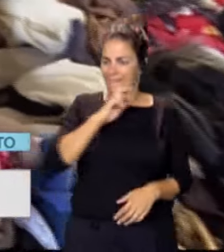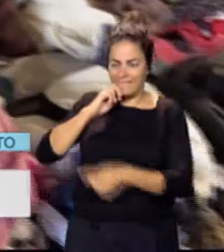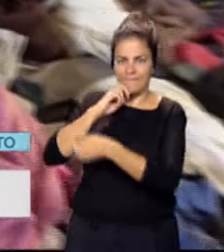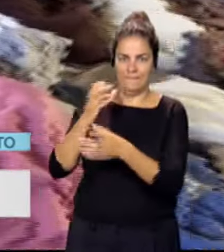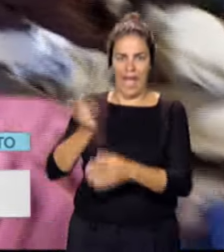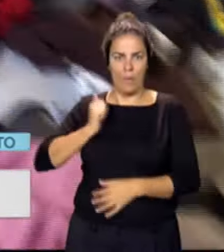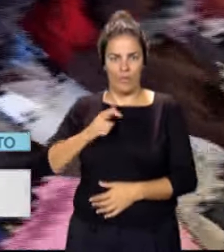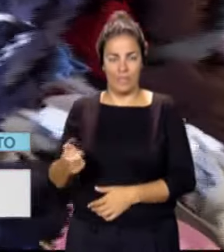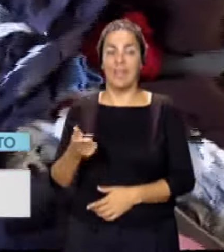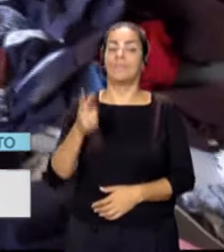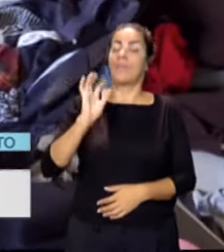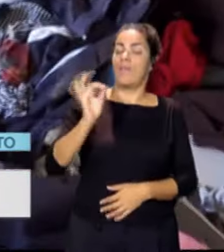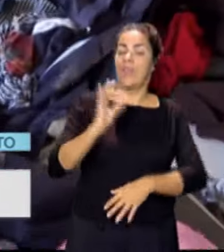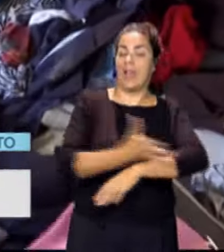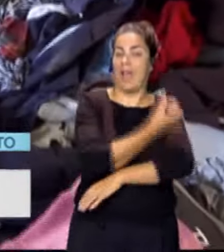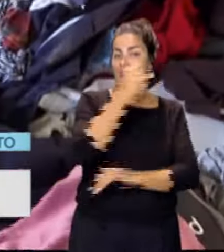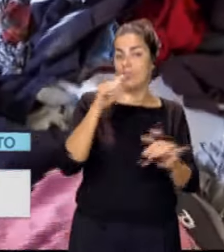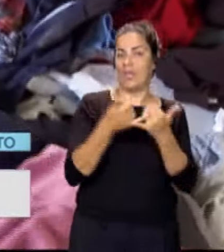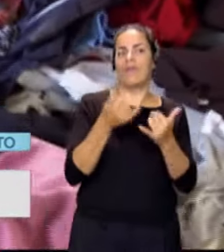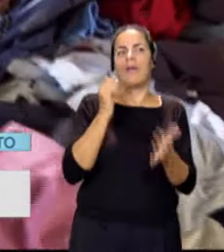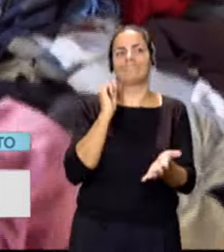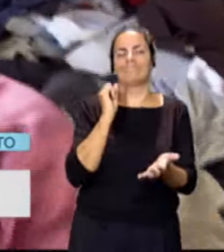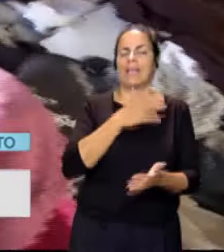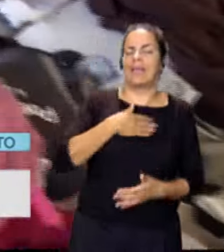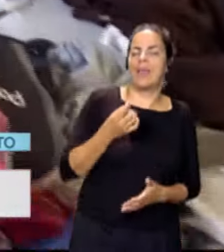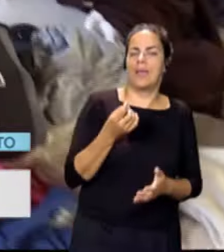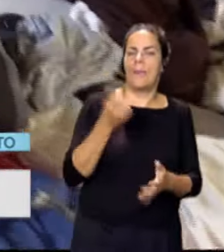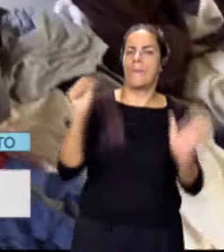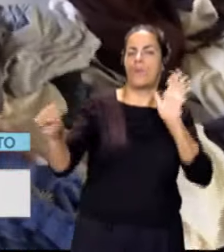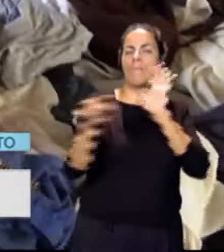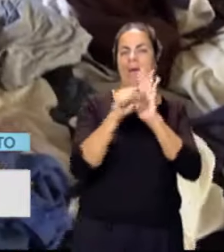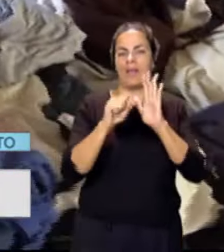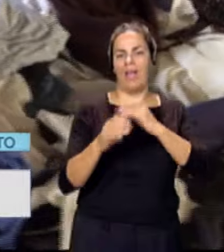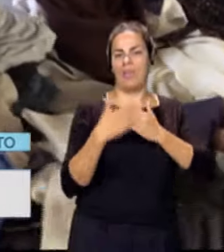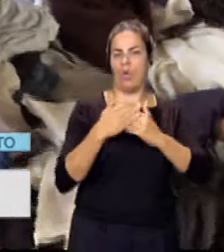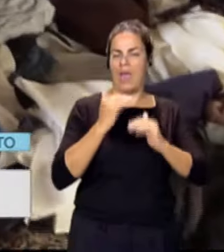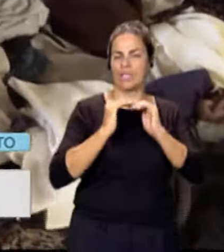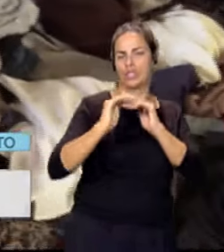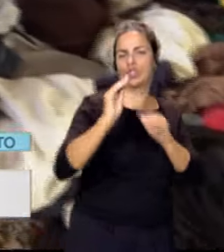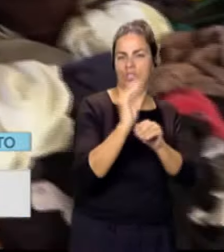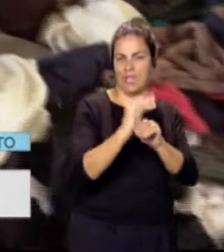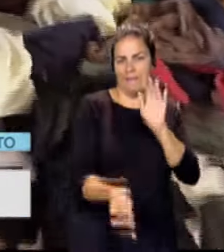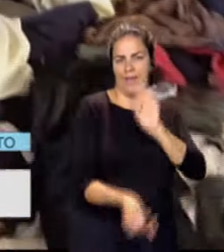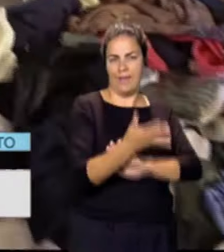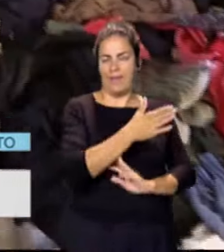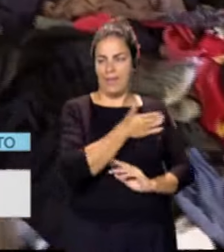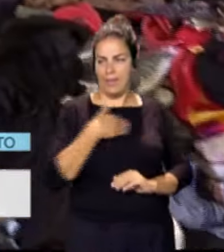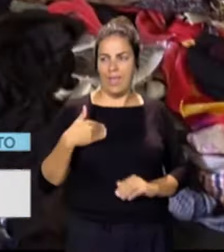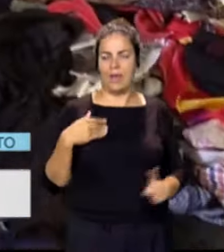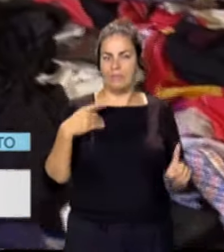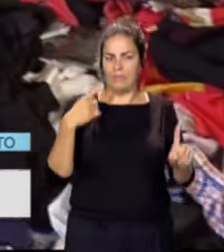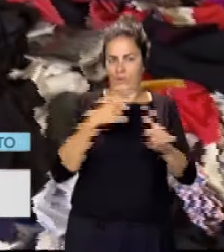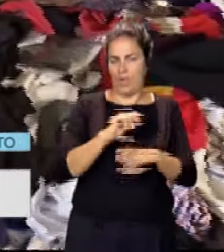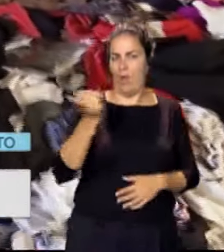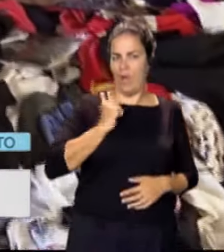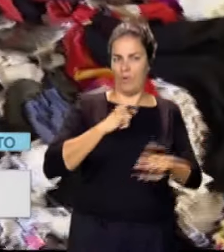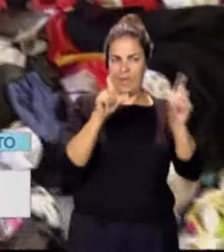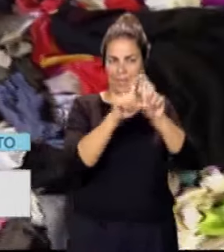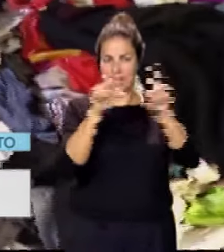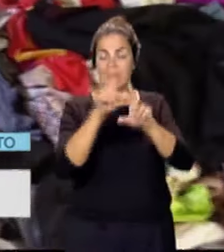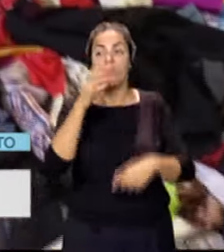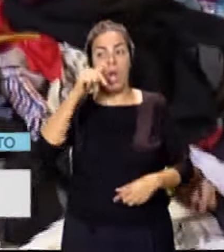está apostando porque era una marca de moda sostenible para que efectivamente pueda tener una potencialidad en lo que se refiere a lo empresarial aquí hay muchas personas que están